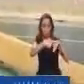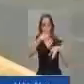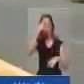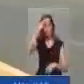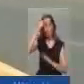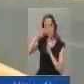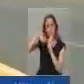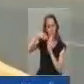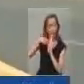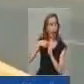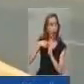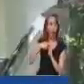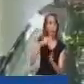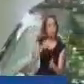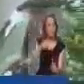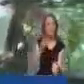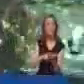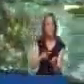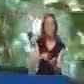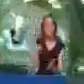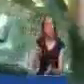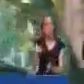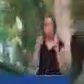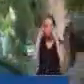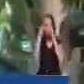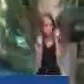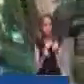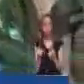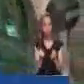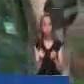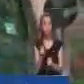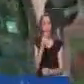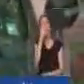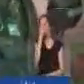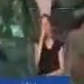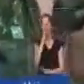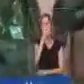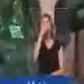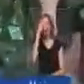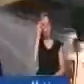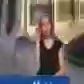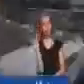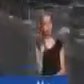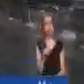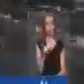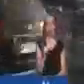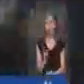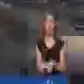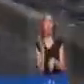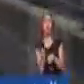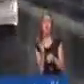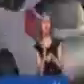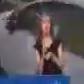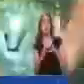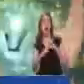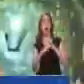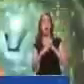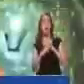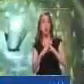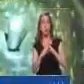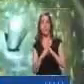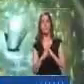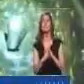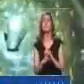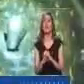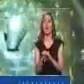película, pero es un accidente real. Este conductor poco recuerda lo que ocurrió el pasado jueves en la autopista central. El